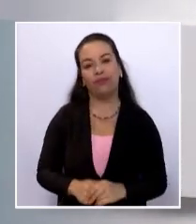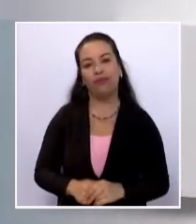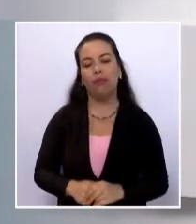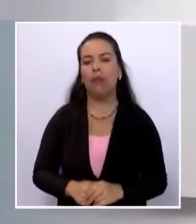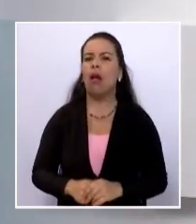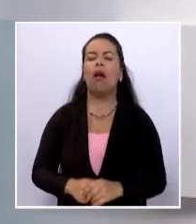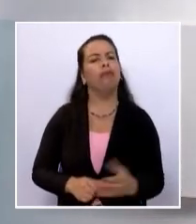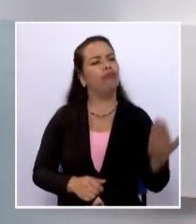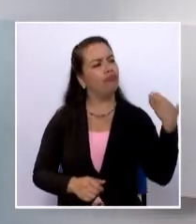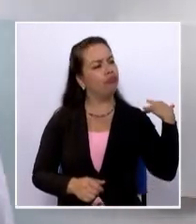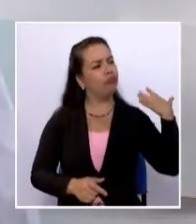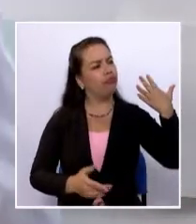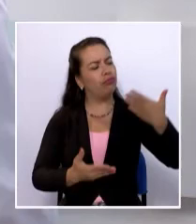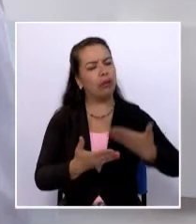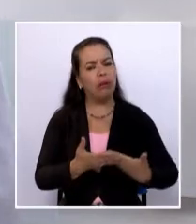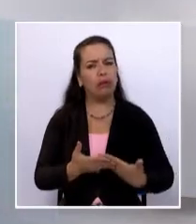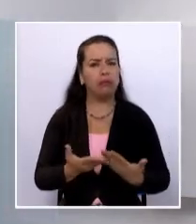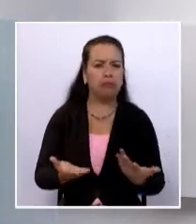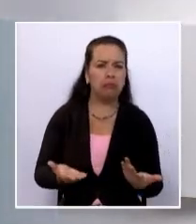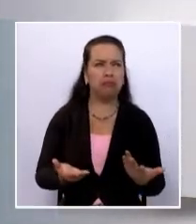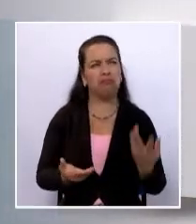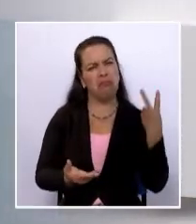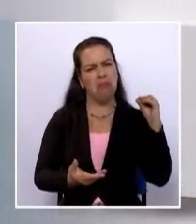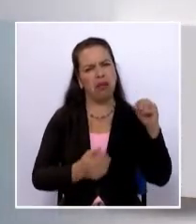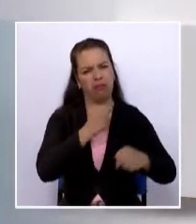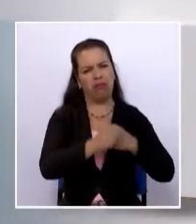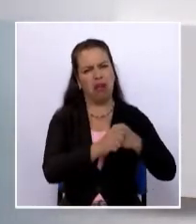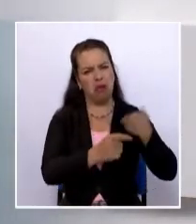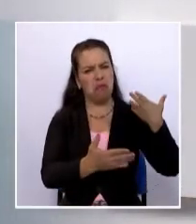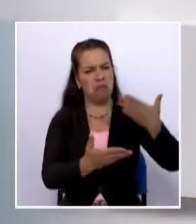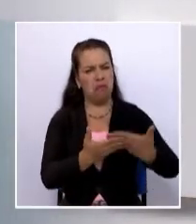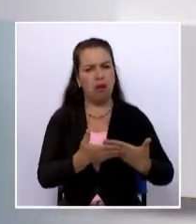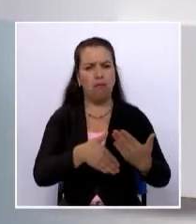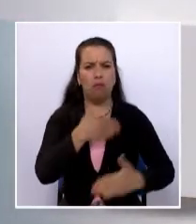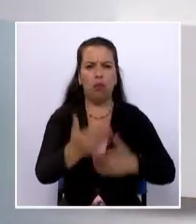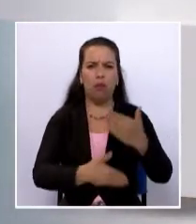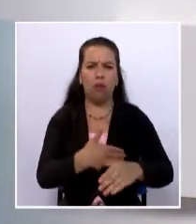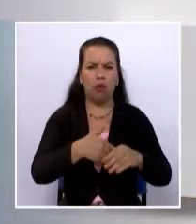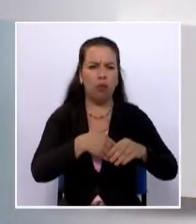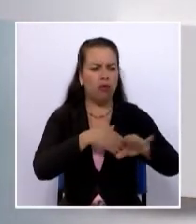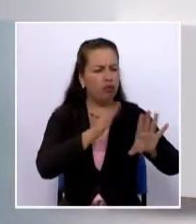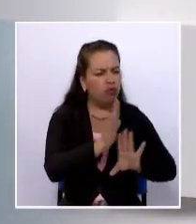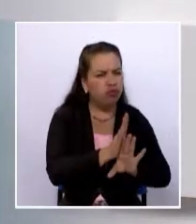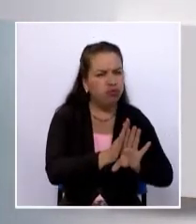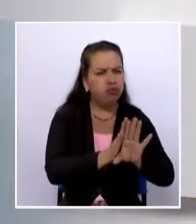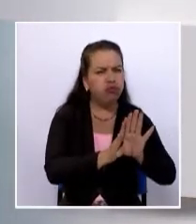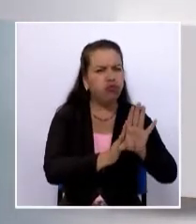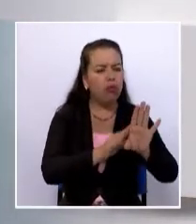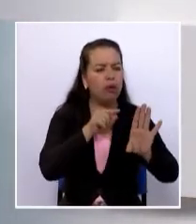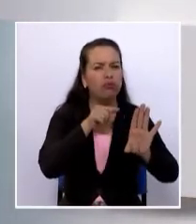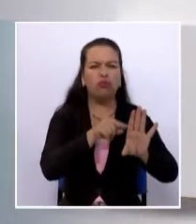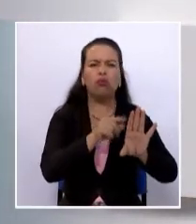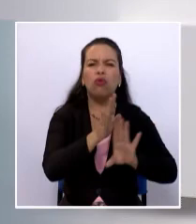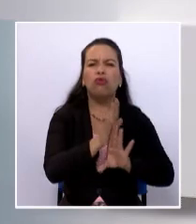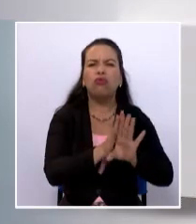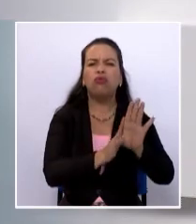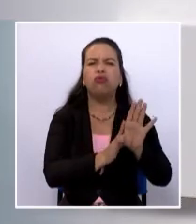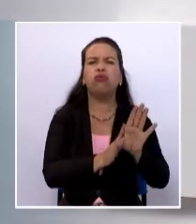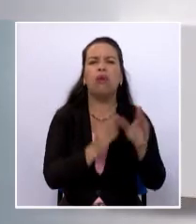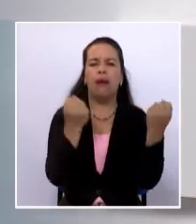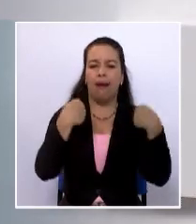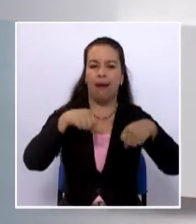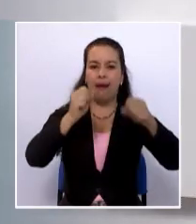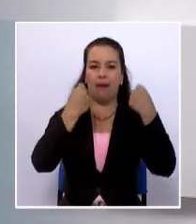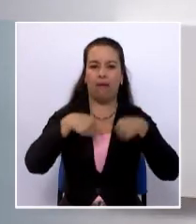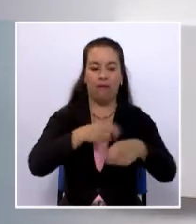últimos años habló los mismos 20 años 15 años se ha desarrollado con fuerza el tema de la ecografía osteoarticular hasta